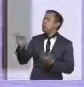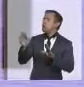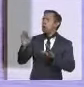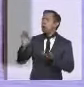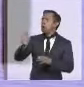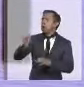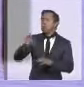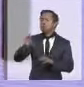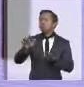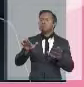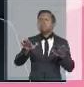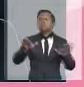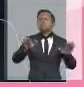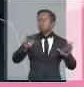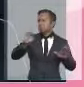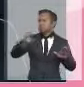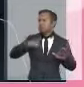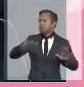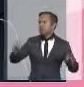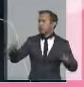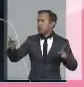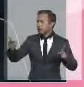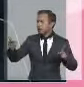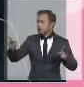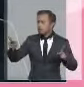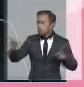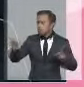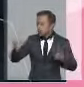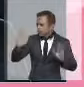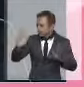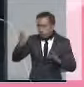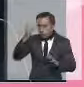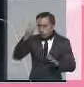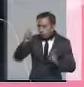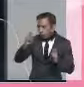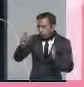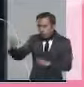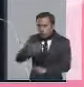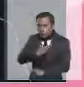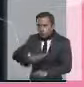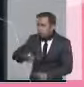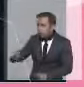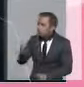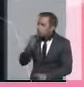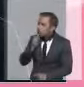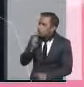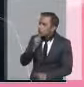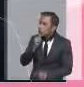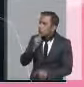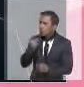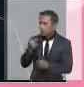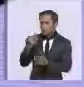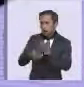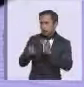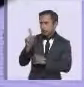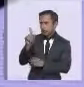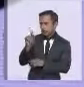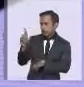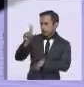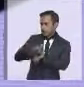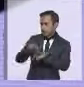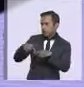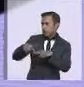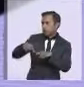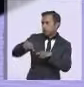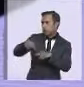lo que todavía no es tuyo? Todavía no ganas la elección y todavía faltan más de 70 días como para que estés ofreciendo lo